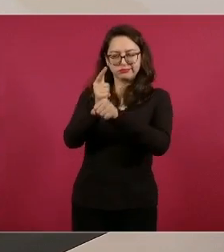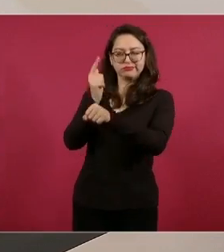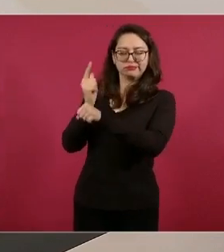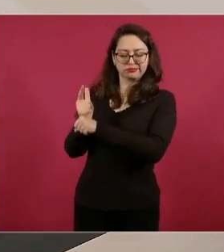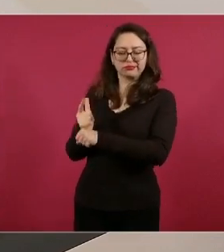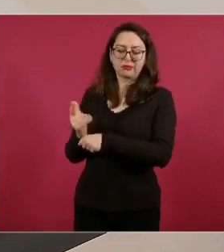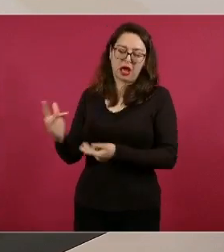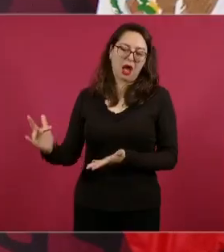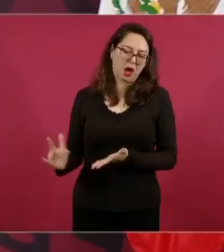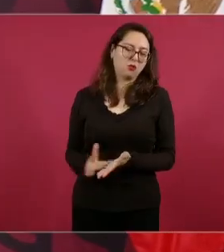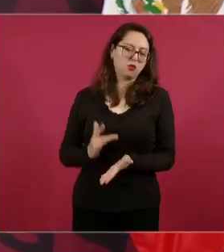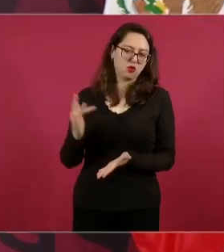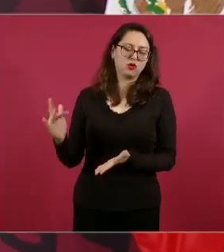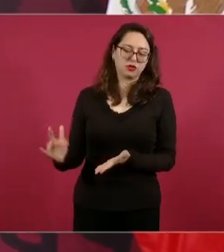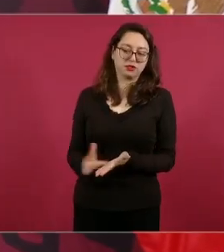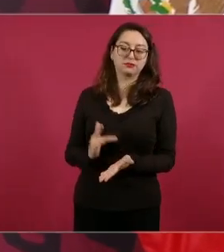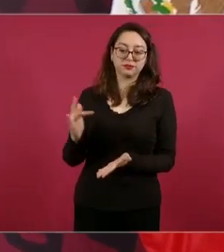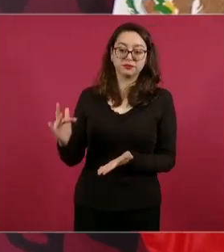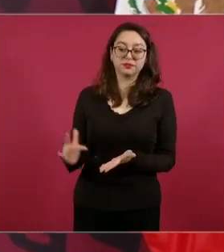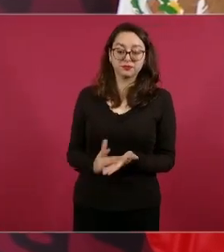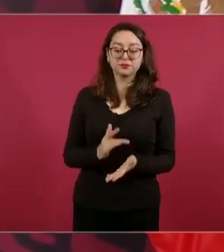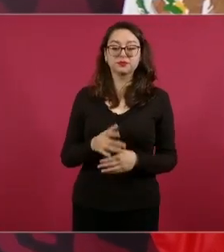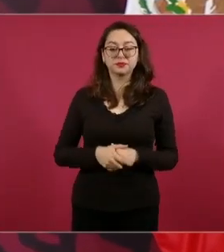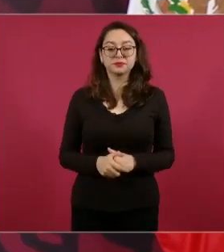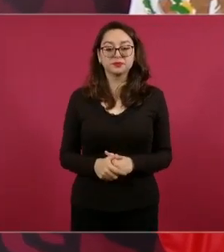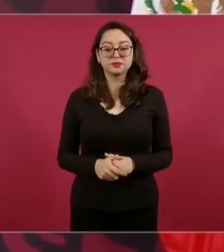nos apoya mucho.